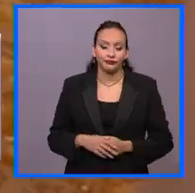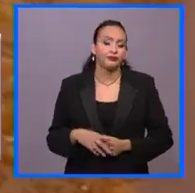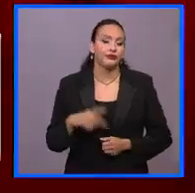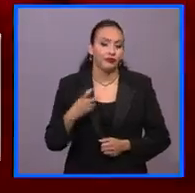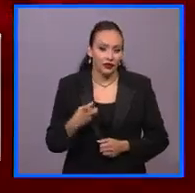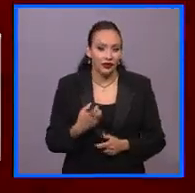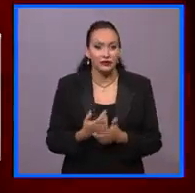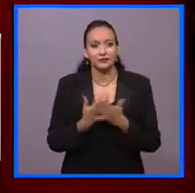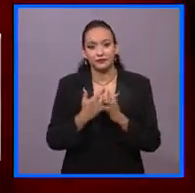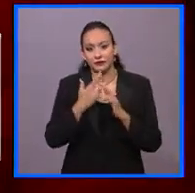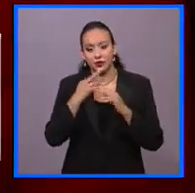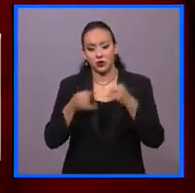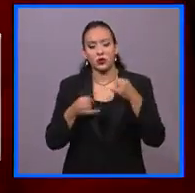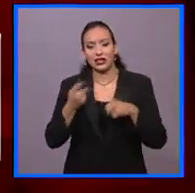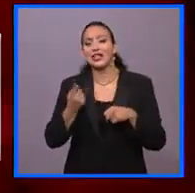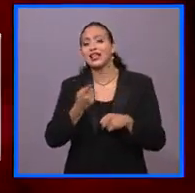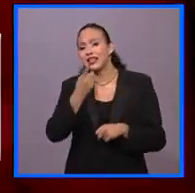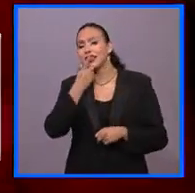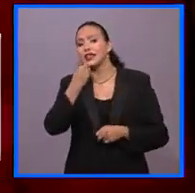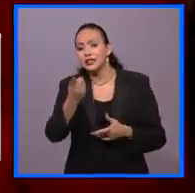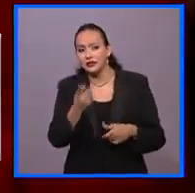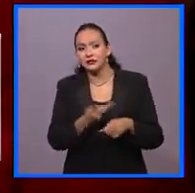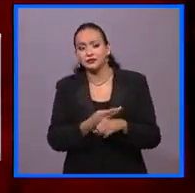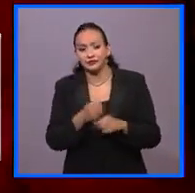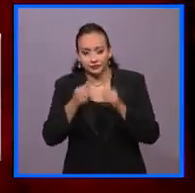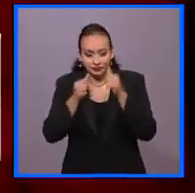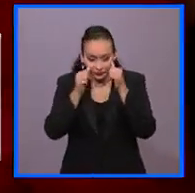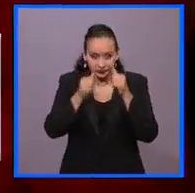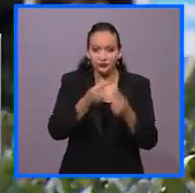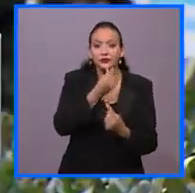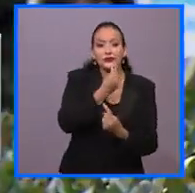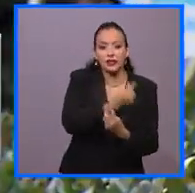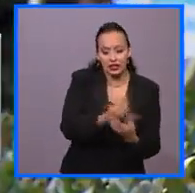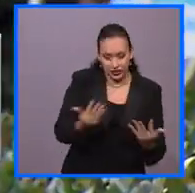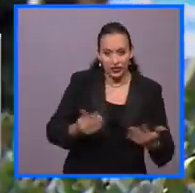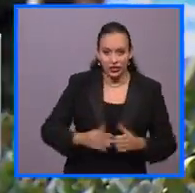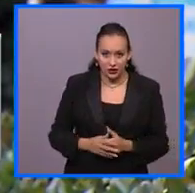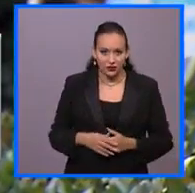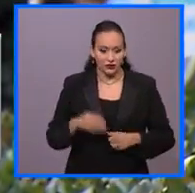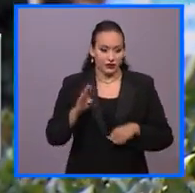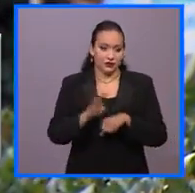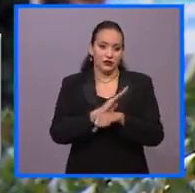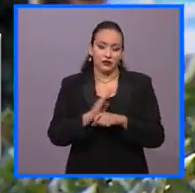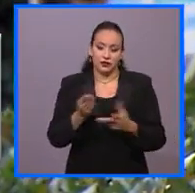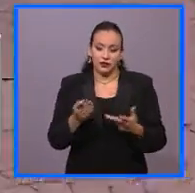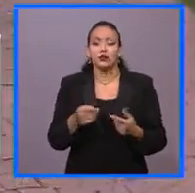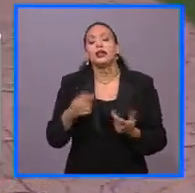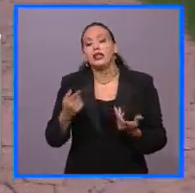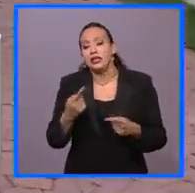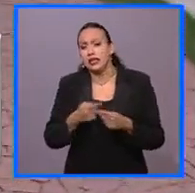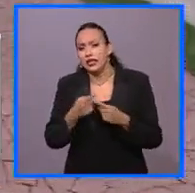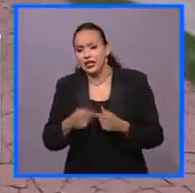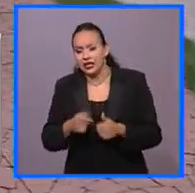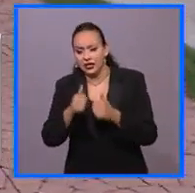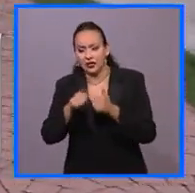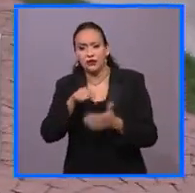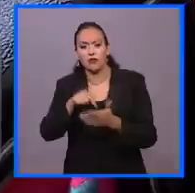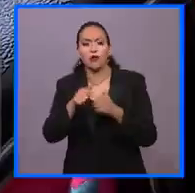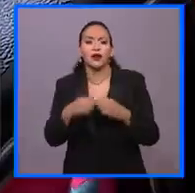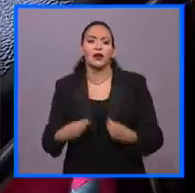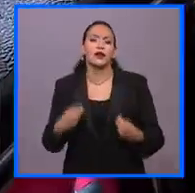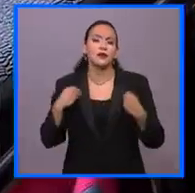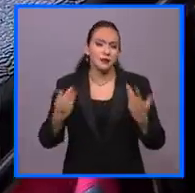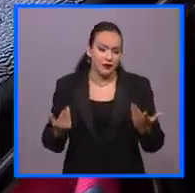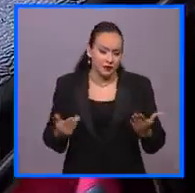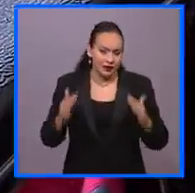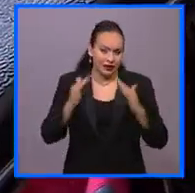posible impacto que puede causar la resolución en la obligación alimentaria y el derecho de habitación del infante. Recordó que